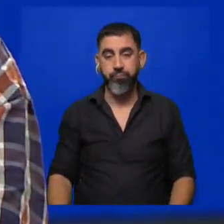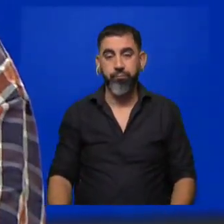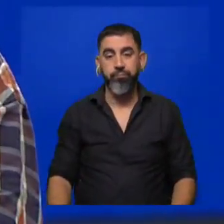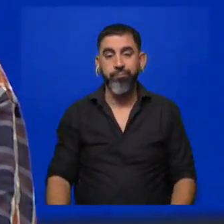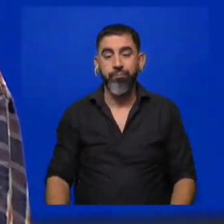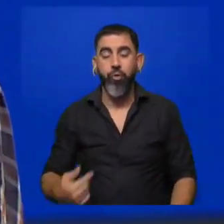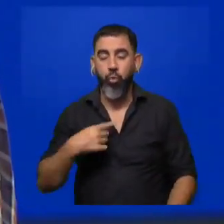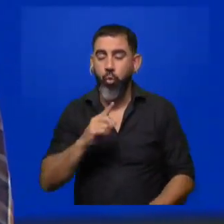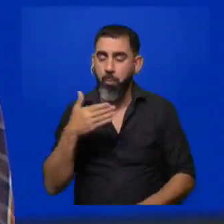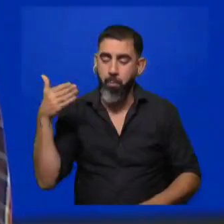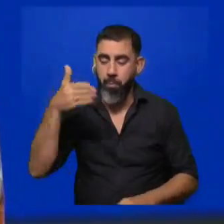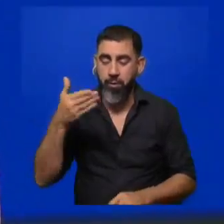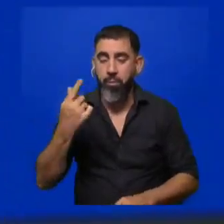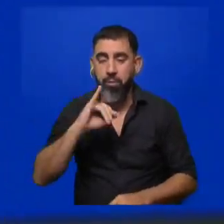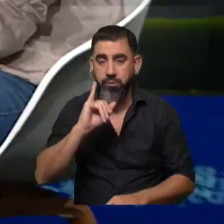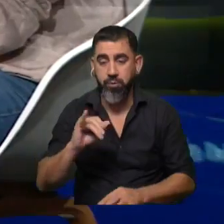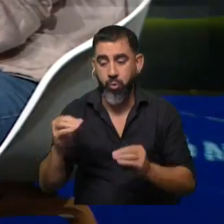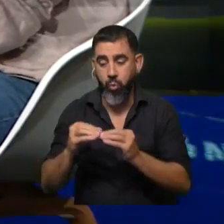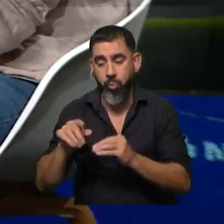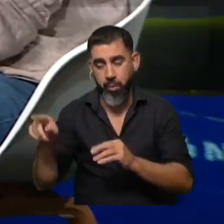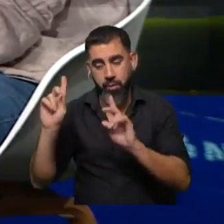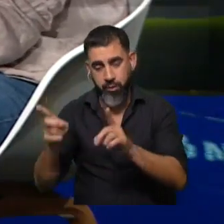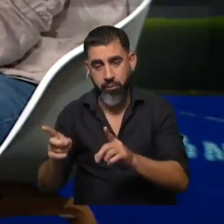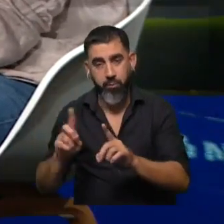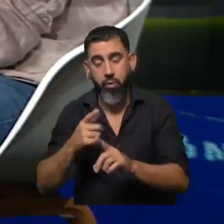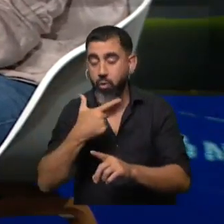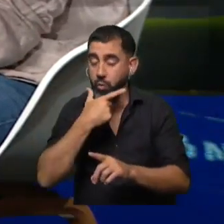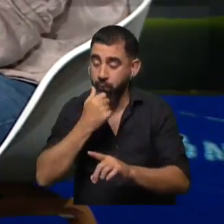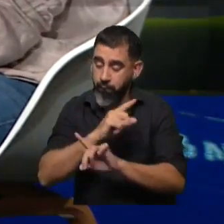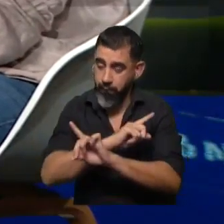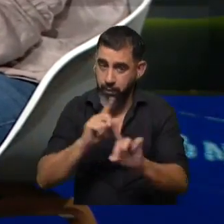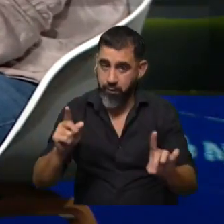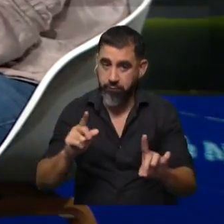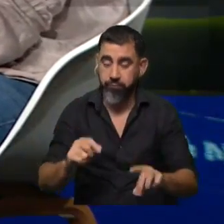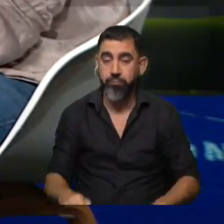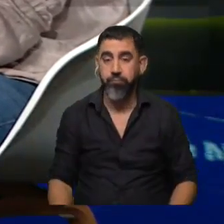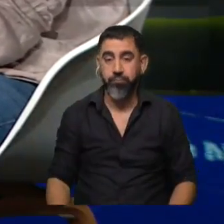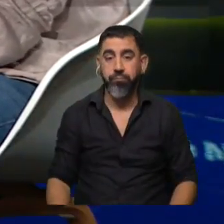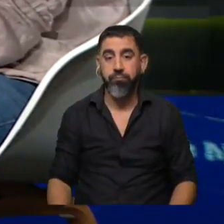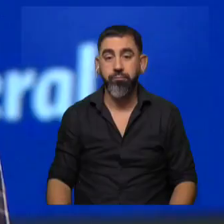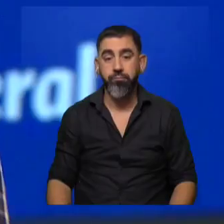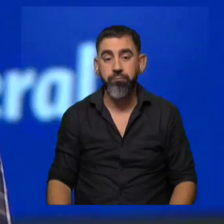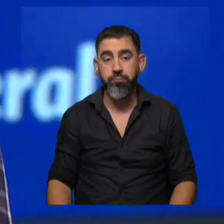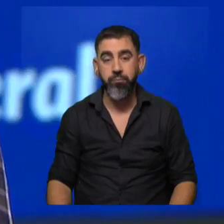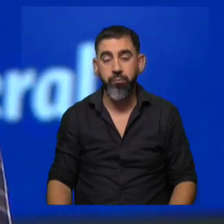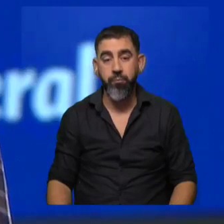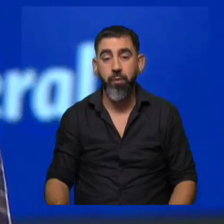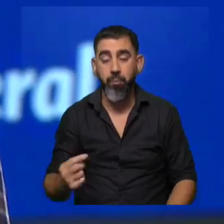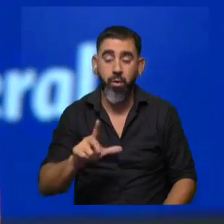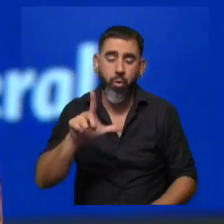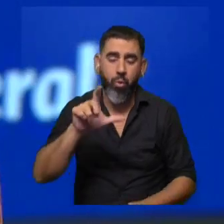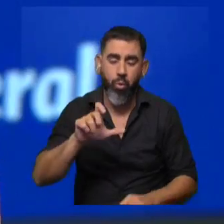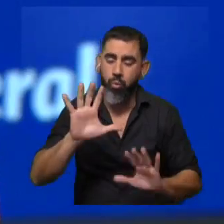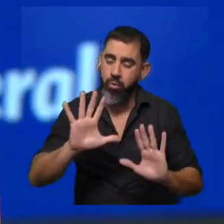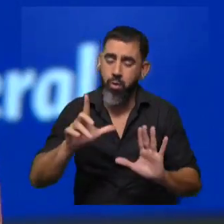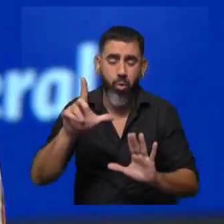activo partícipe, pero Yester sí, y creo que está fuera de tema, pero tampoco fue muy fácil, pero era evidente, y eso ha pasado en